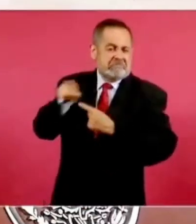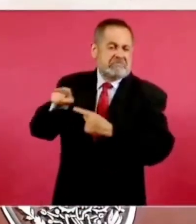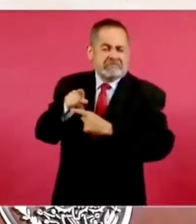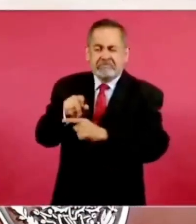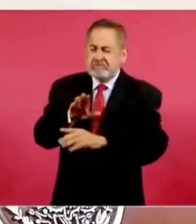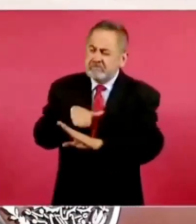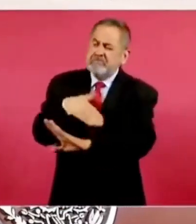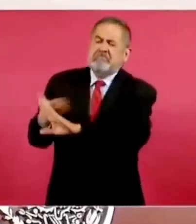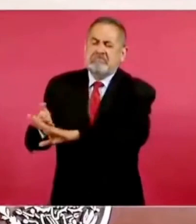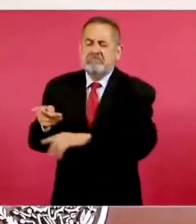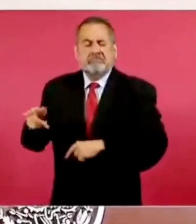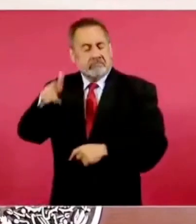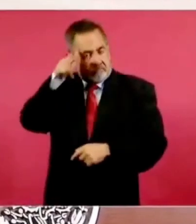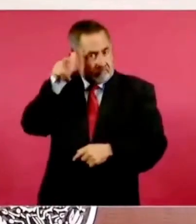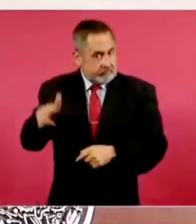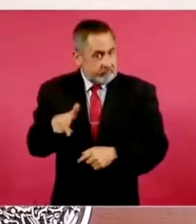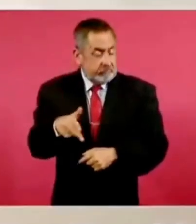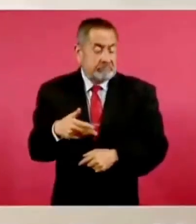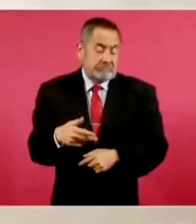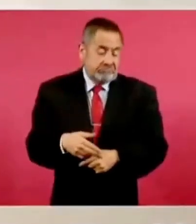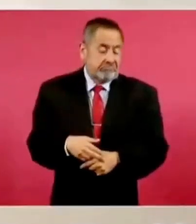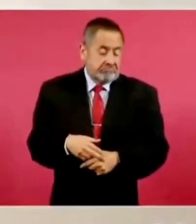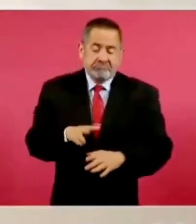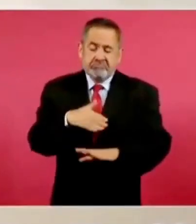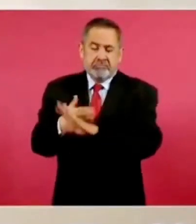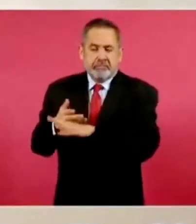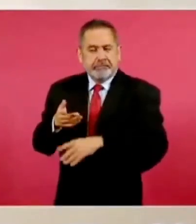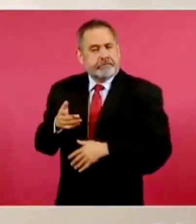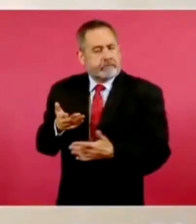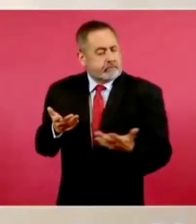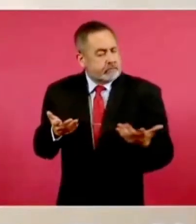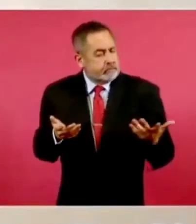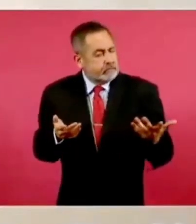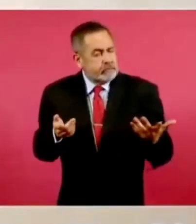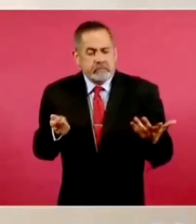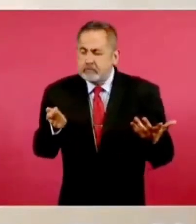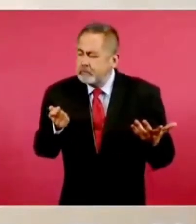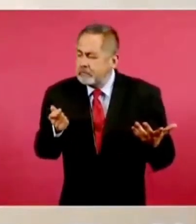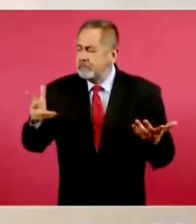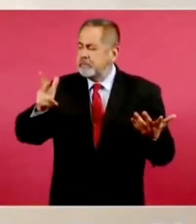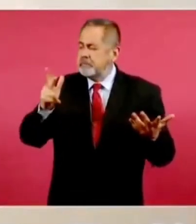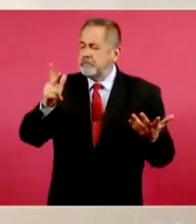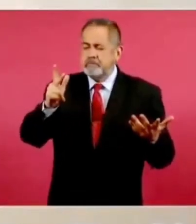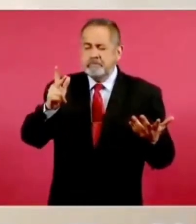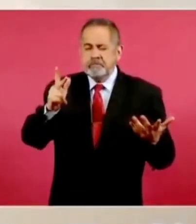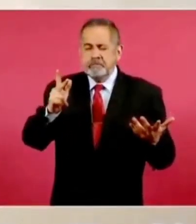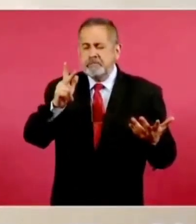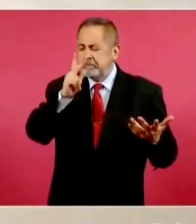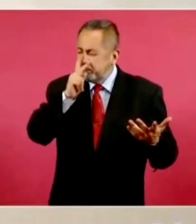que el cura Hidalgo, el padre de nuestra patria.